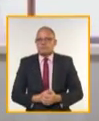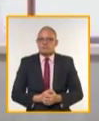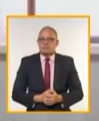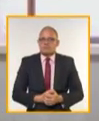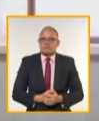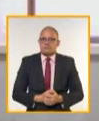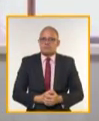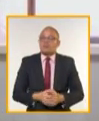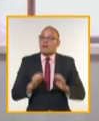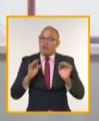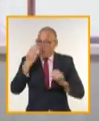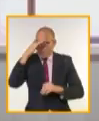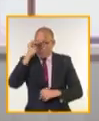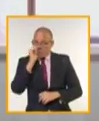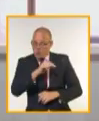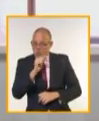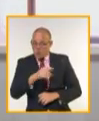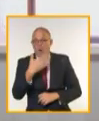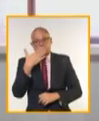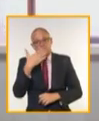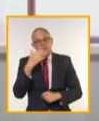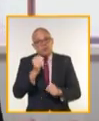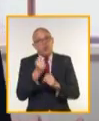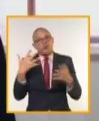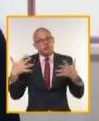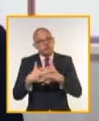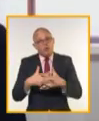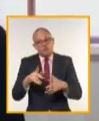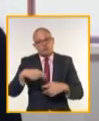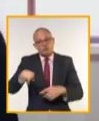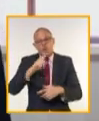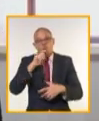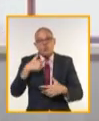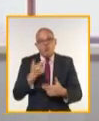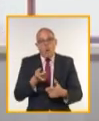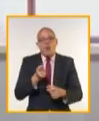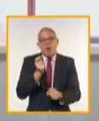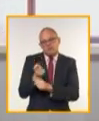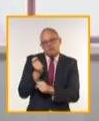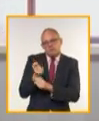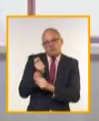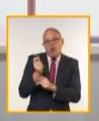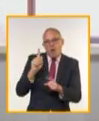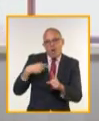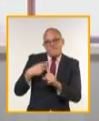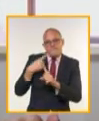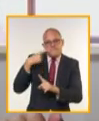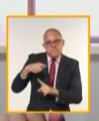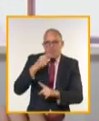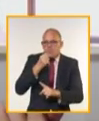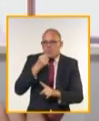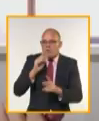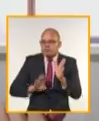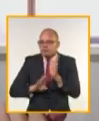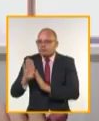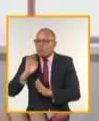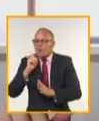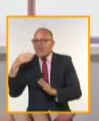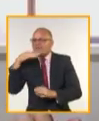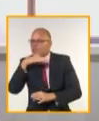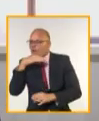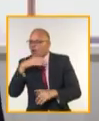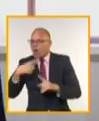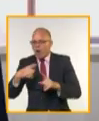Cuba ha acumulado ricas experiencias en la formación de talentos médicos, en el desarrollo de tecnologías de